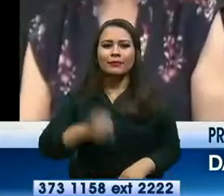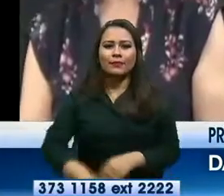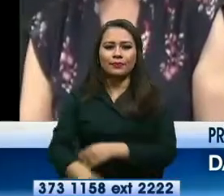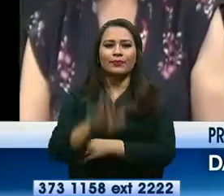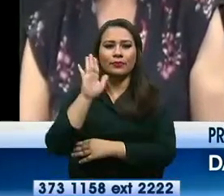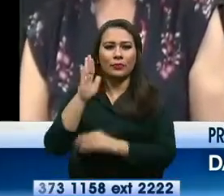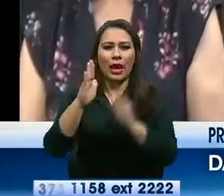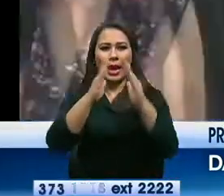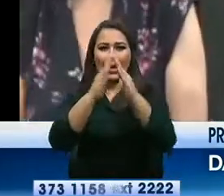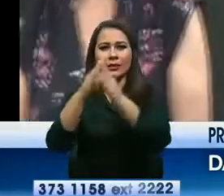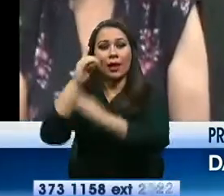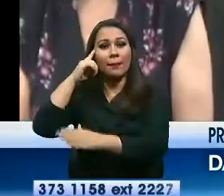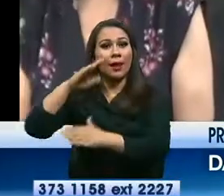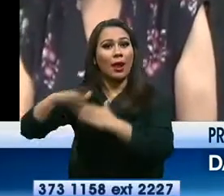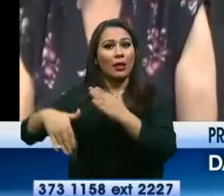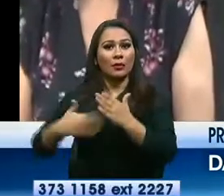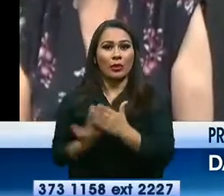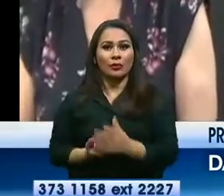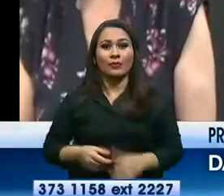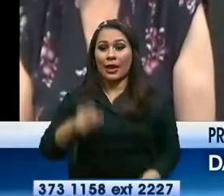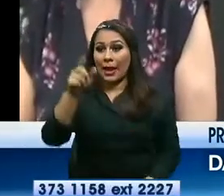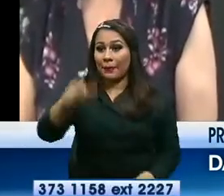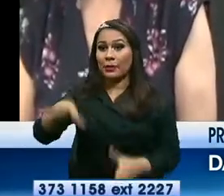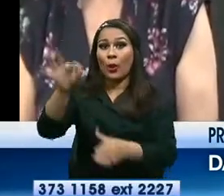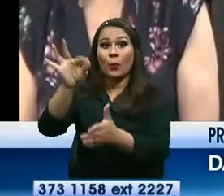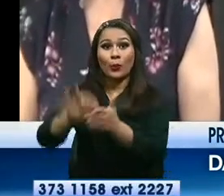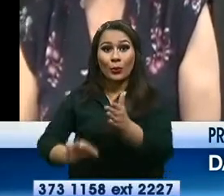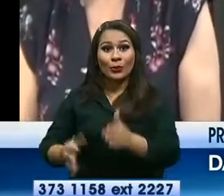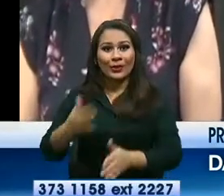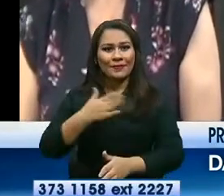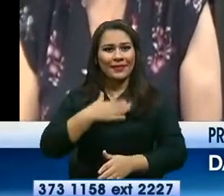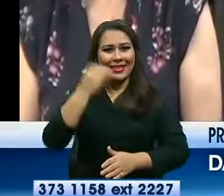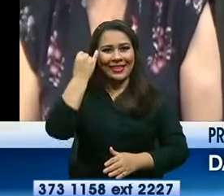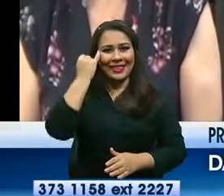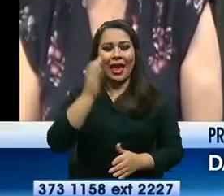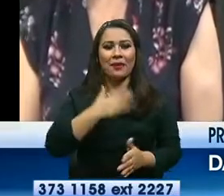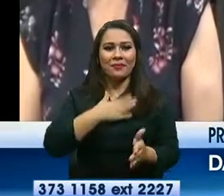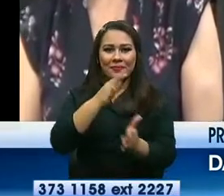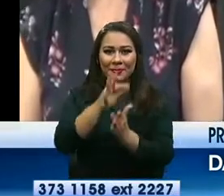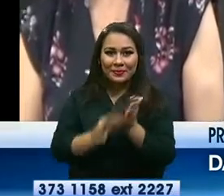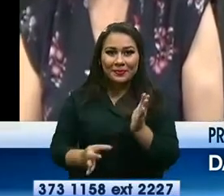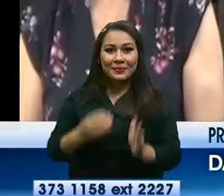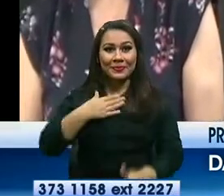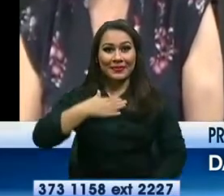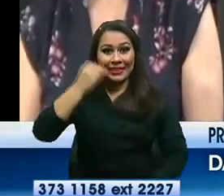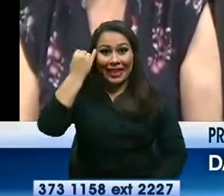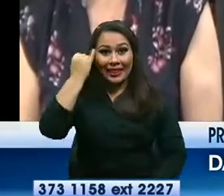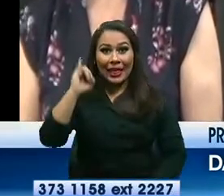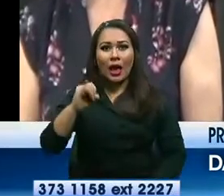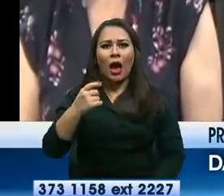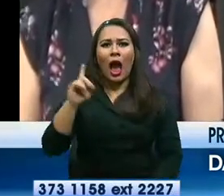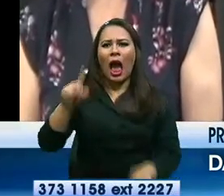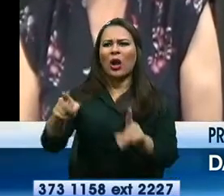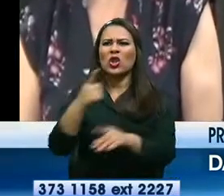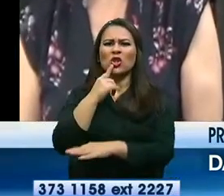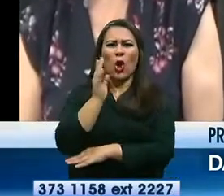pueblo ecuatoriano votó por una propuesta, y esa propuesta, que puede parecer exageradísima,